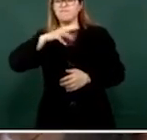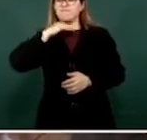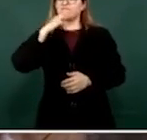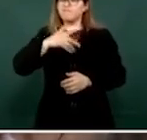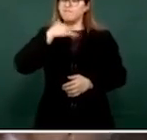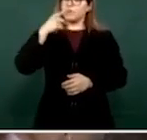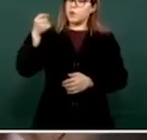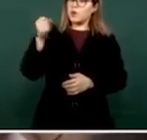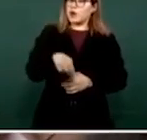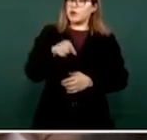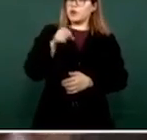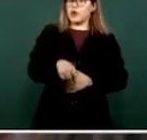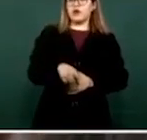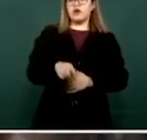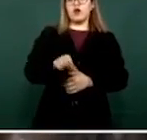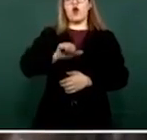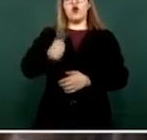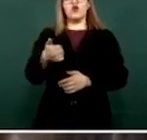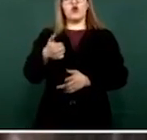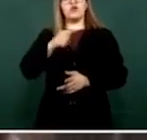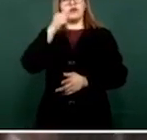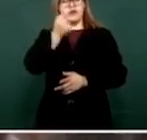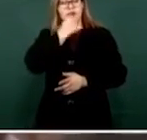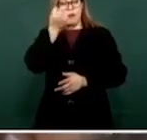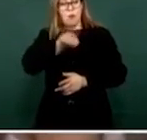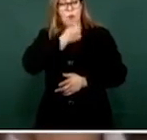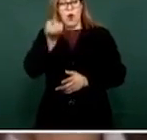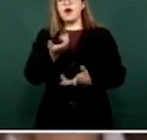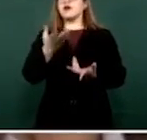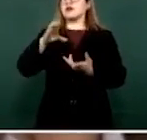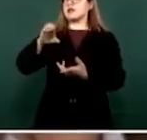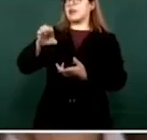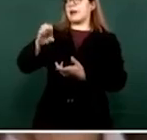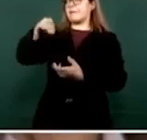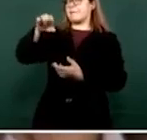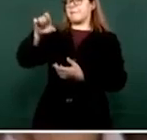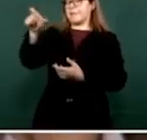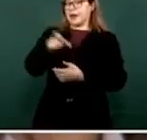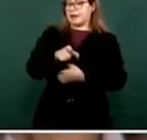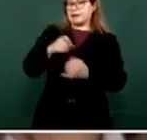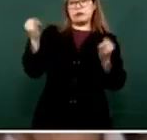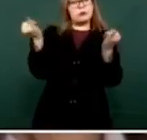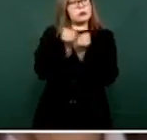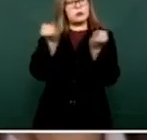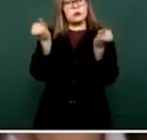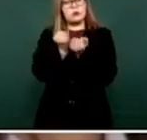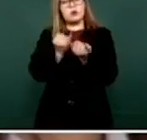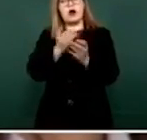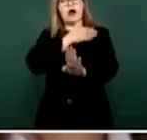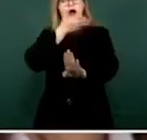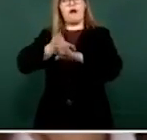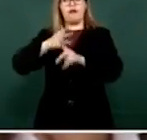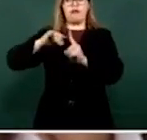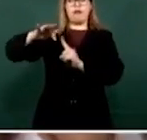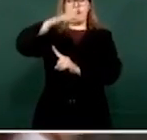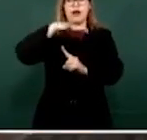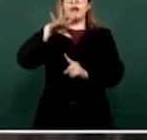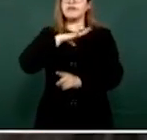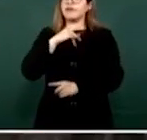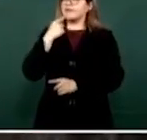afluentes, y bueno, por ejemplo, en Tamuín Cemex también está contaminando de una manera impresionante, y hay denuncias, puesto